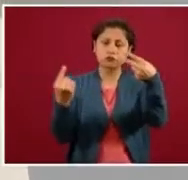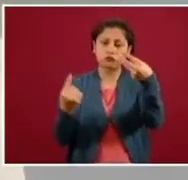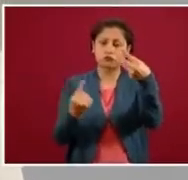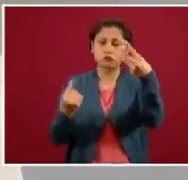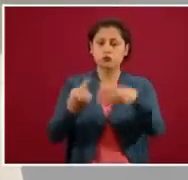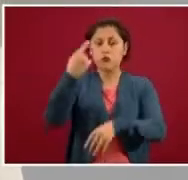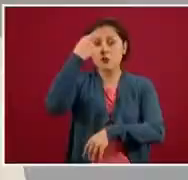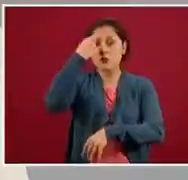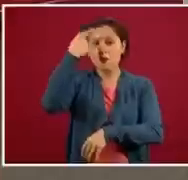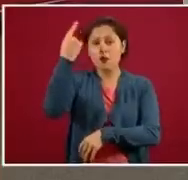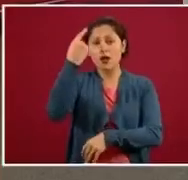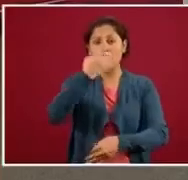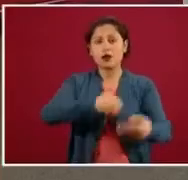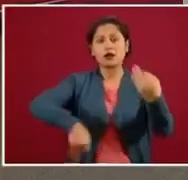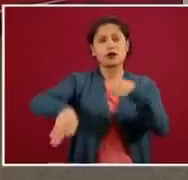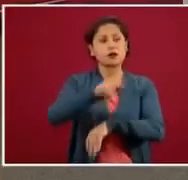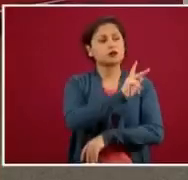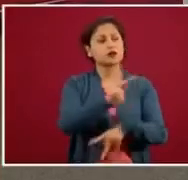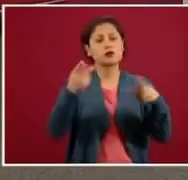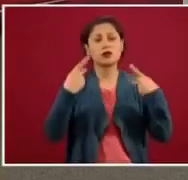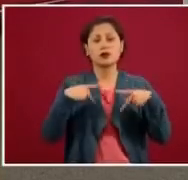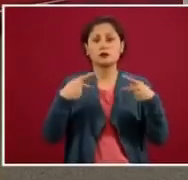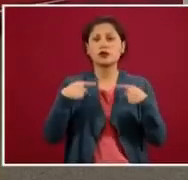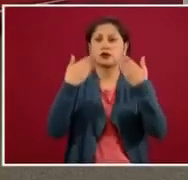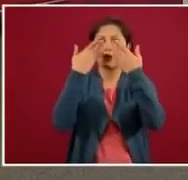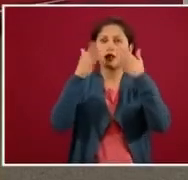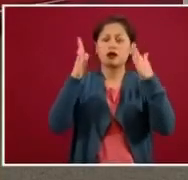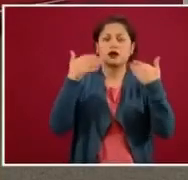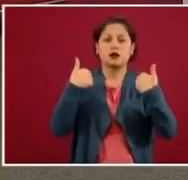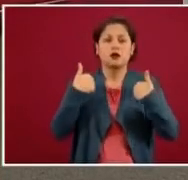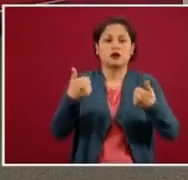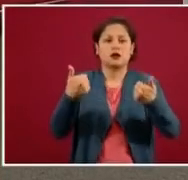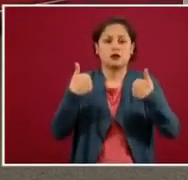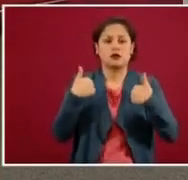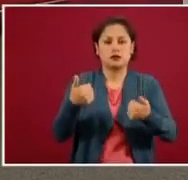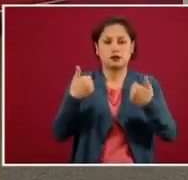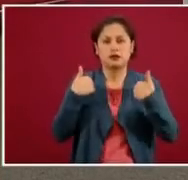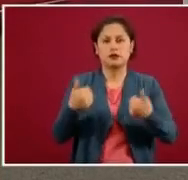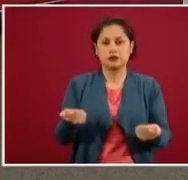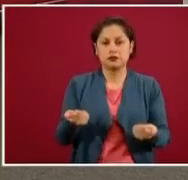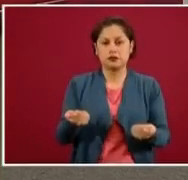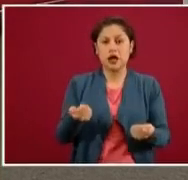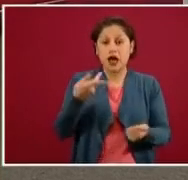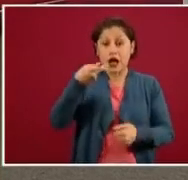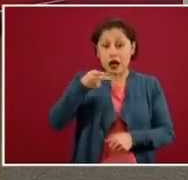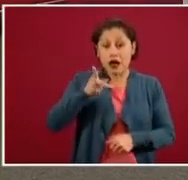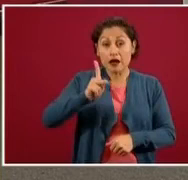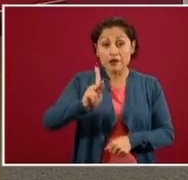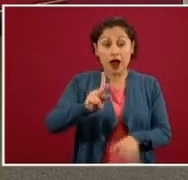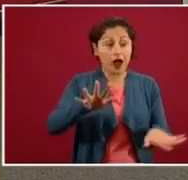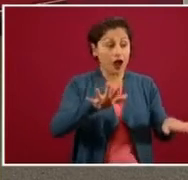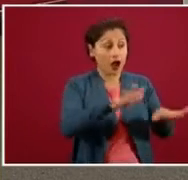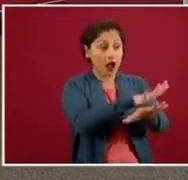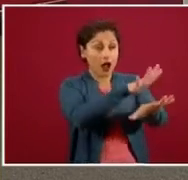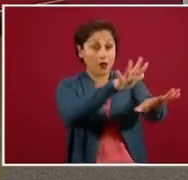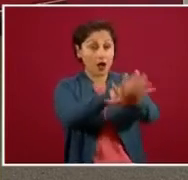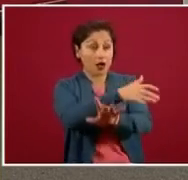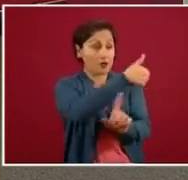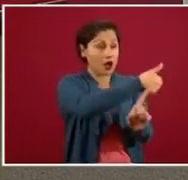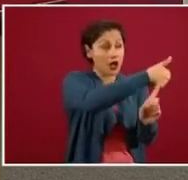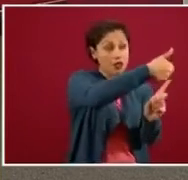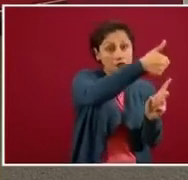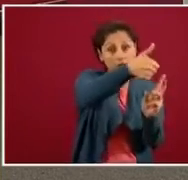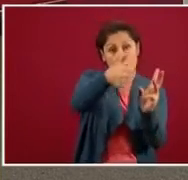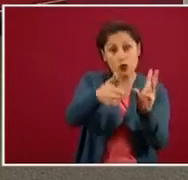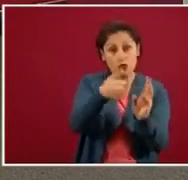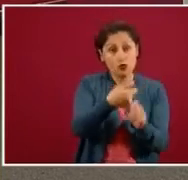más clara posible. No podemos cambiar las percepciones de cada persona. Si hay un reducido